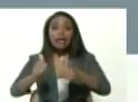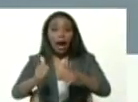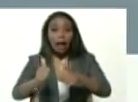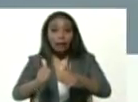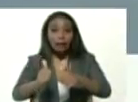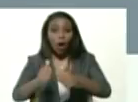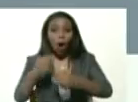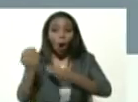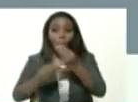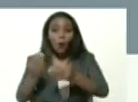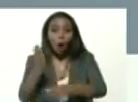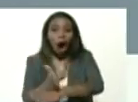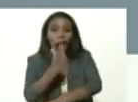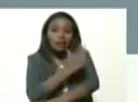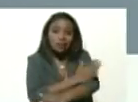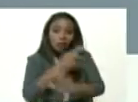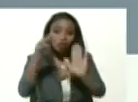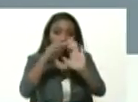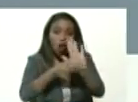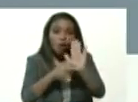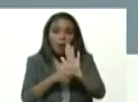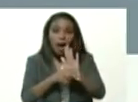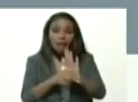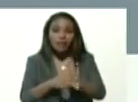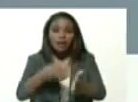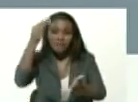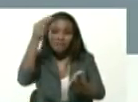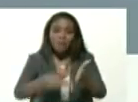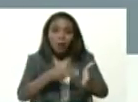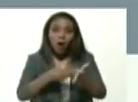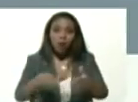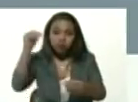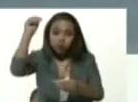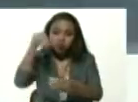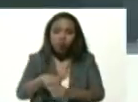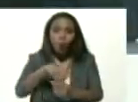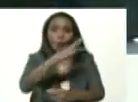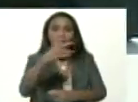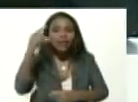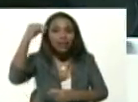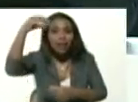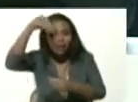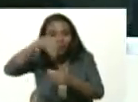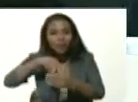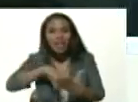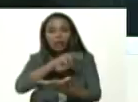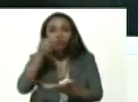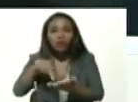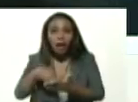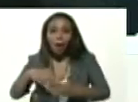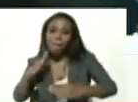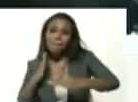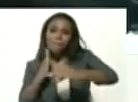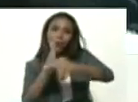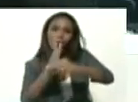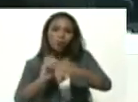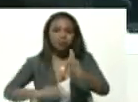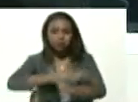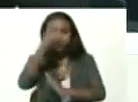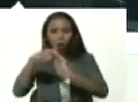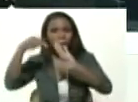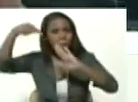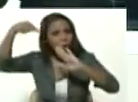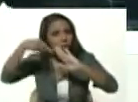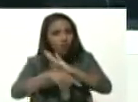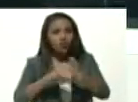¿Y vale la pena radicalizar la cuarentena nacional para lograr cortar absolutamente